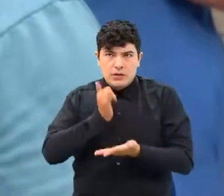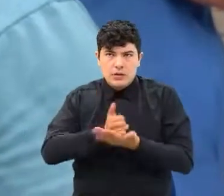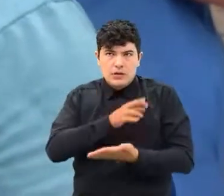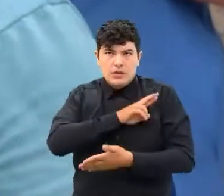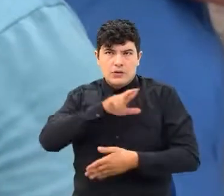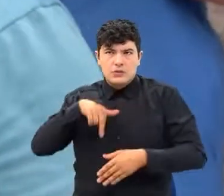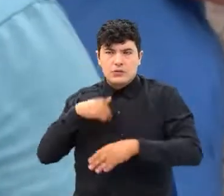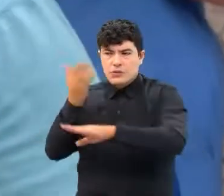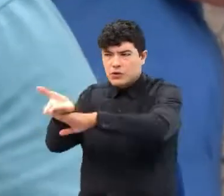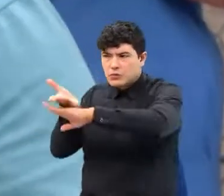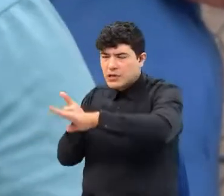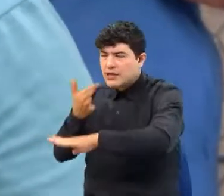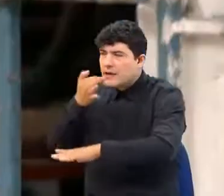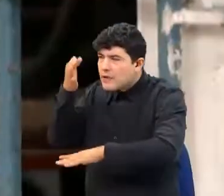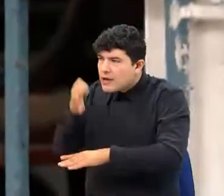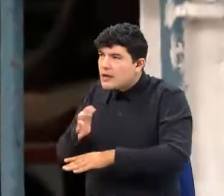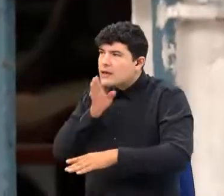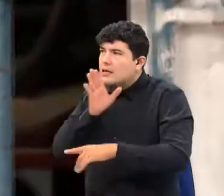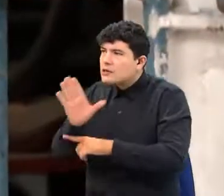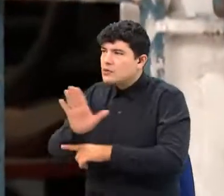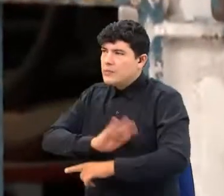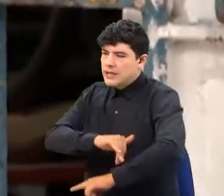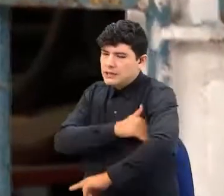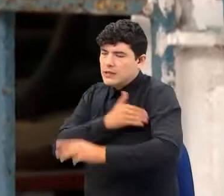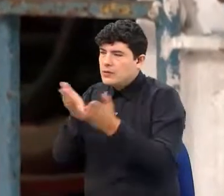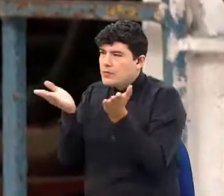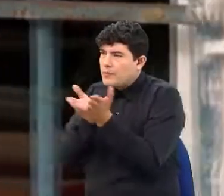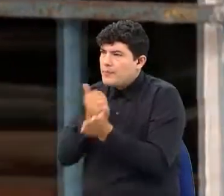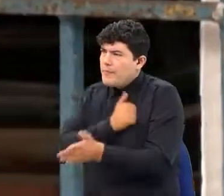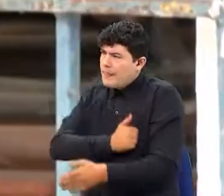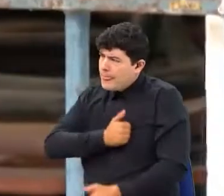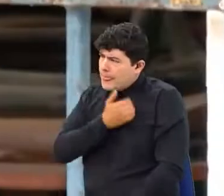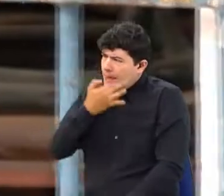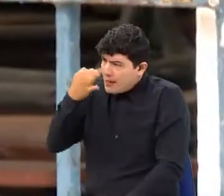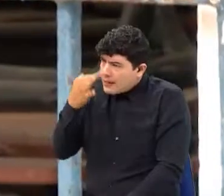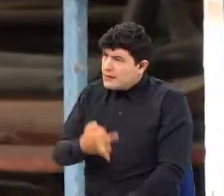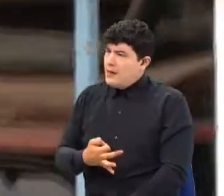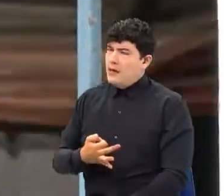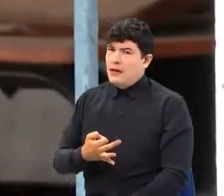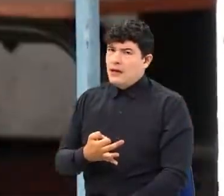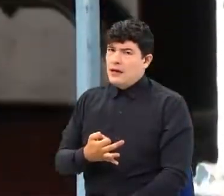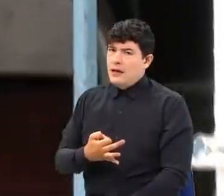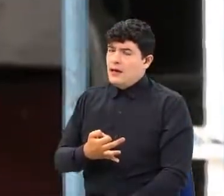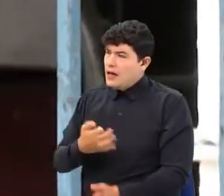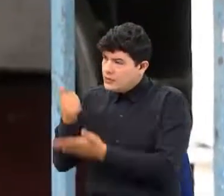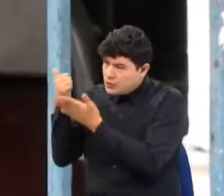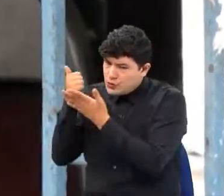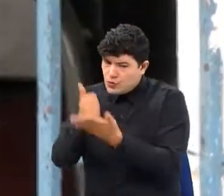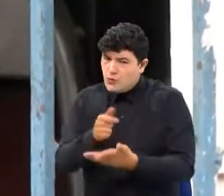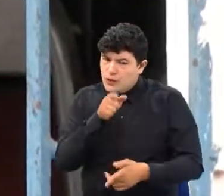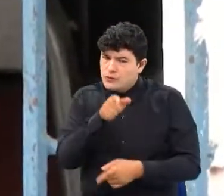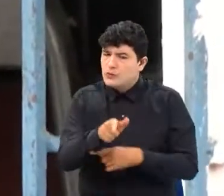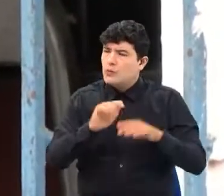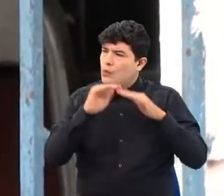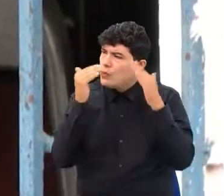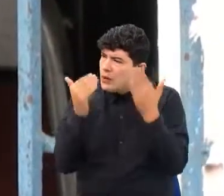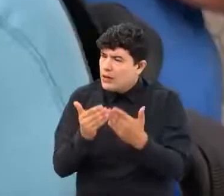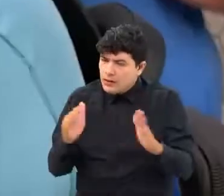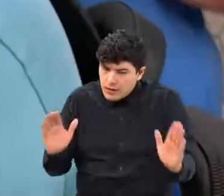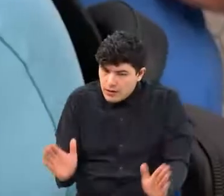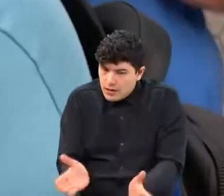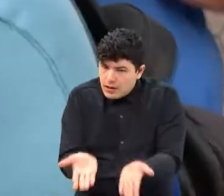de verdad al ministerio de ocasión que verdad le ponga ya una mano a esta fundación a este colegio hoy en día que